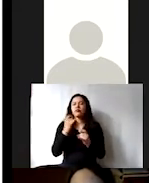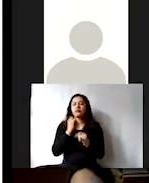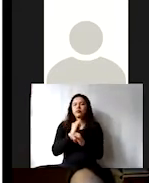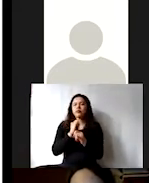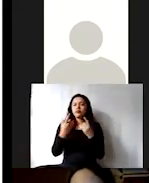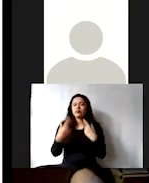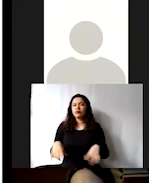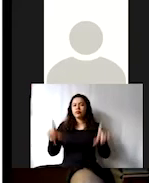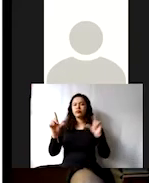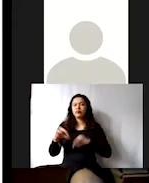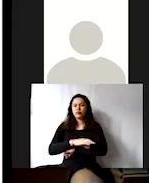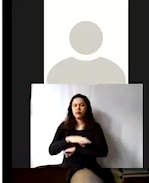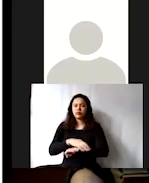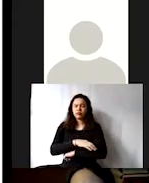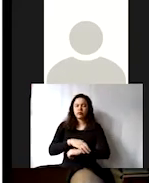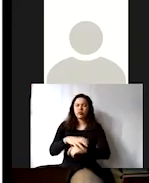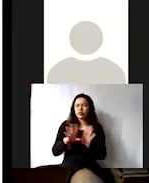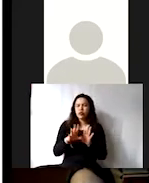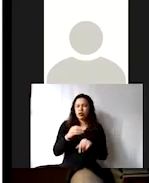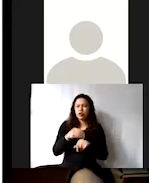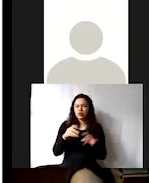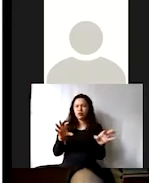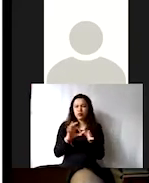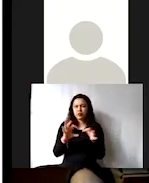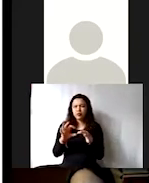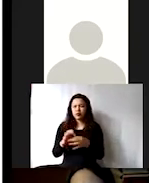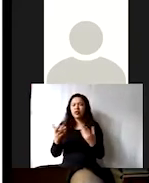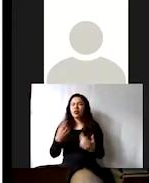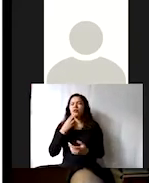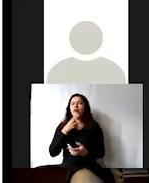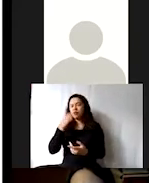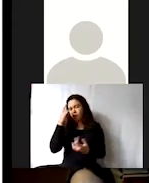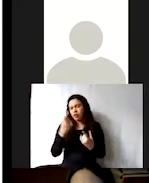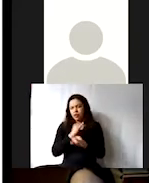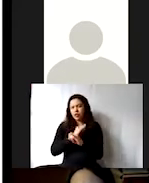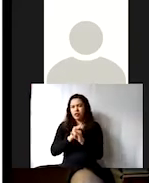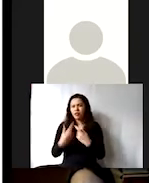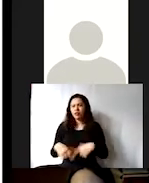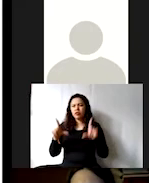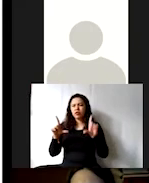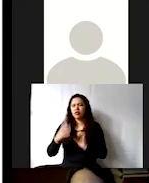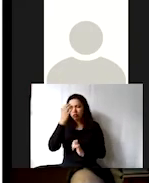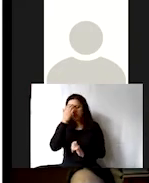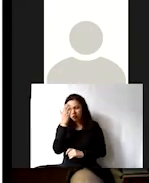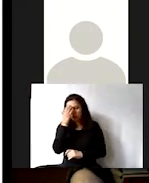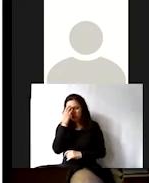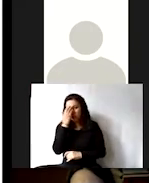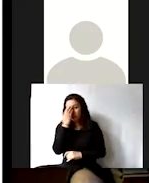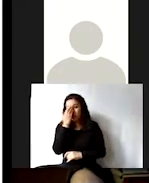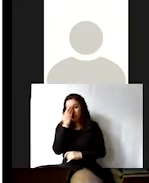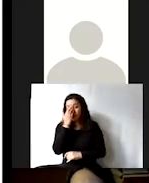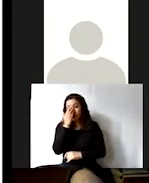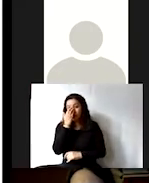de algoritmos y el uso de la plataforma, podemos conocer cómo va el